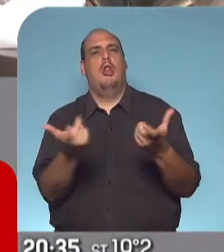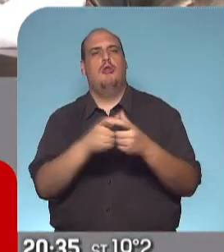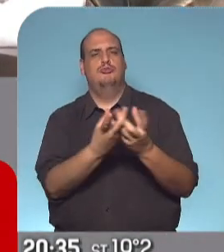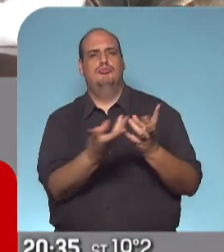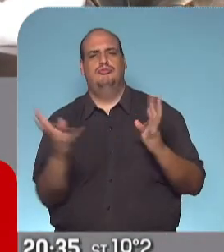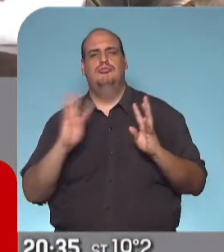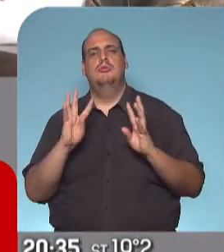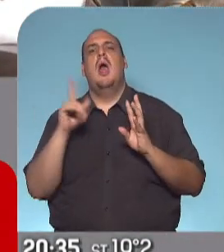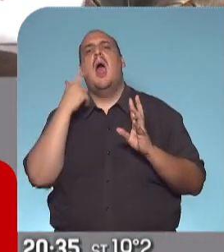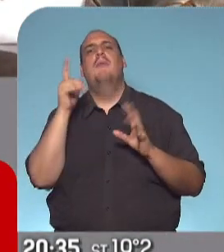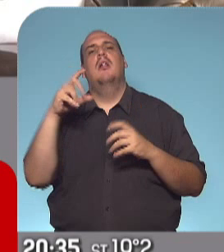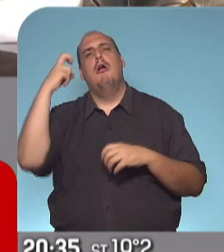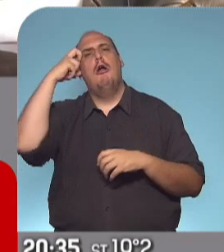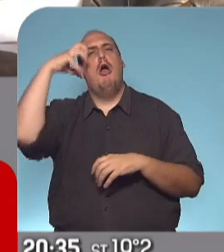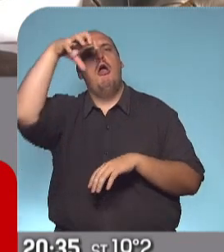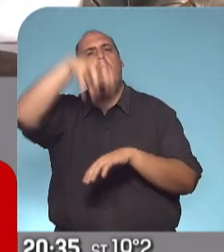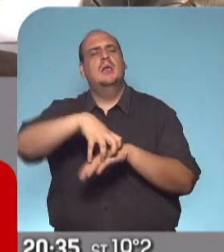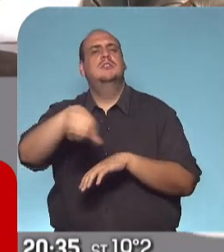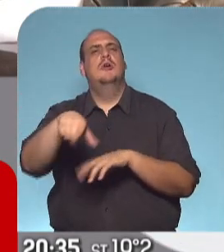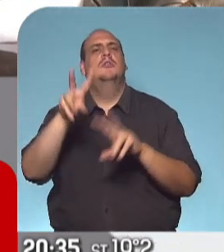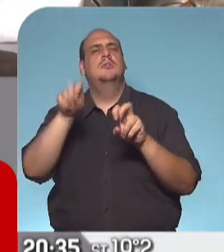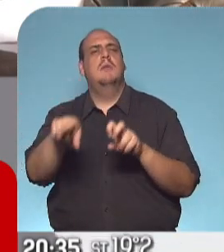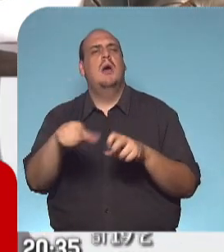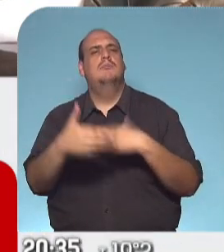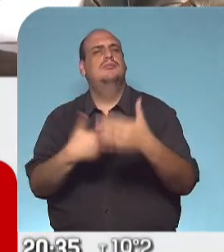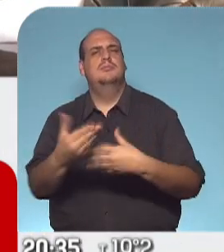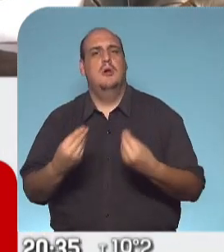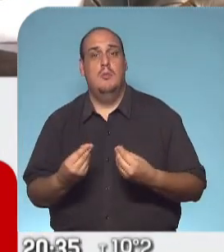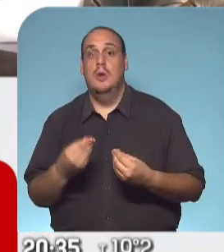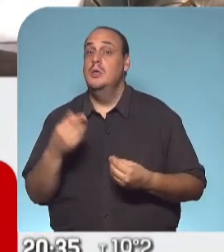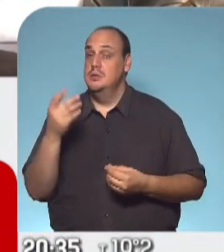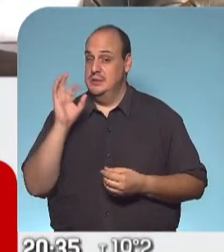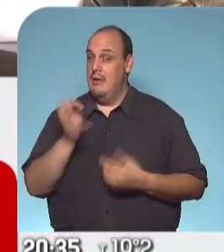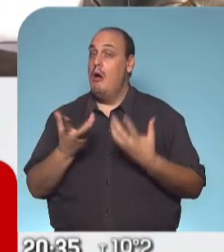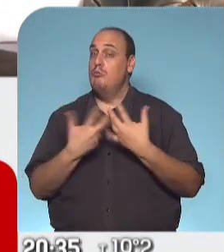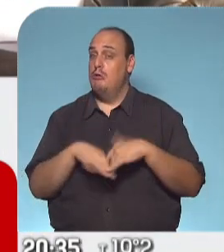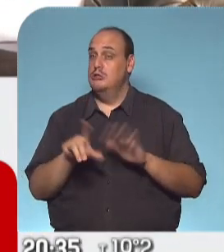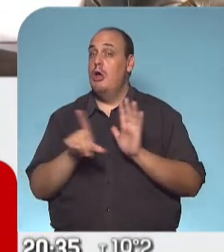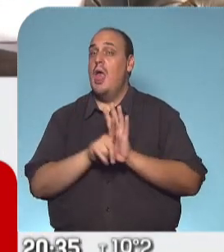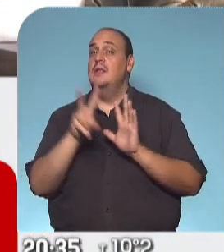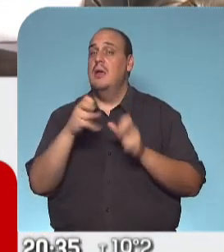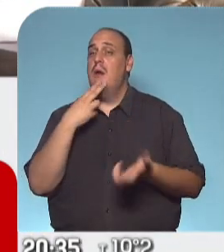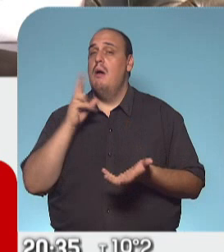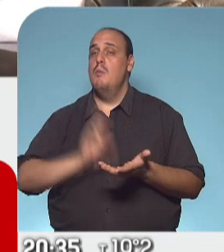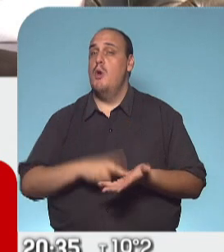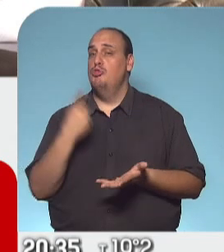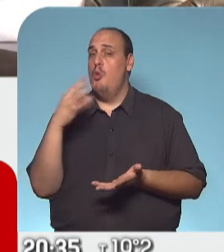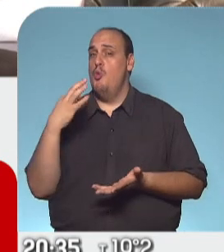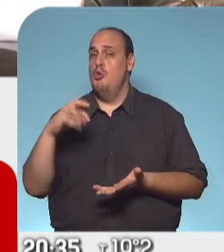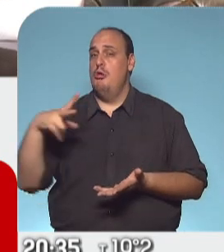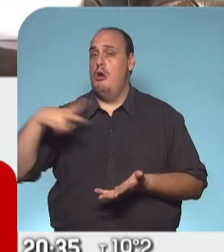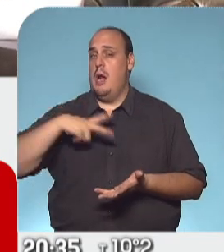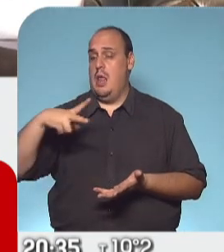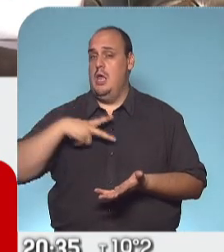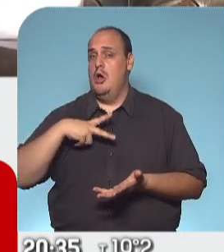Y se sabe que uno de los proyectos que va a entrar tiene que ver con el impuesto a los patrimonios de las grandes fortunas. Quiero saber ¿Qué opina usted sobre